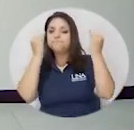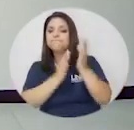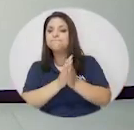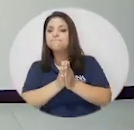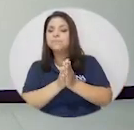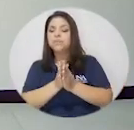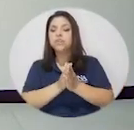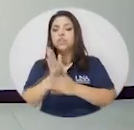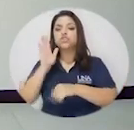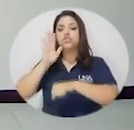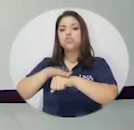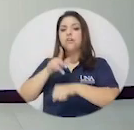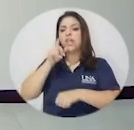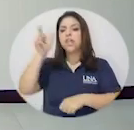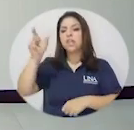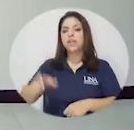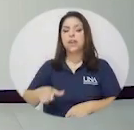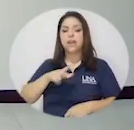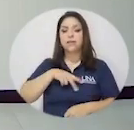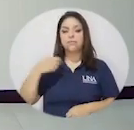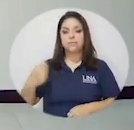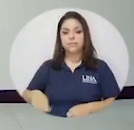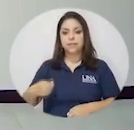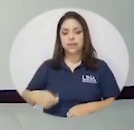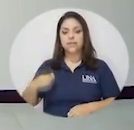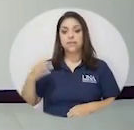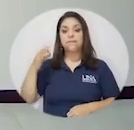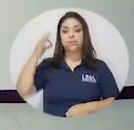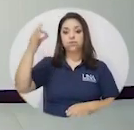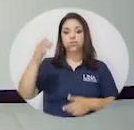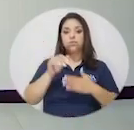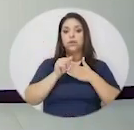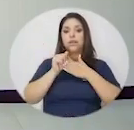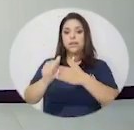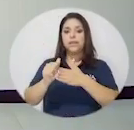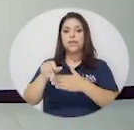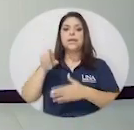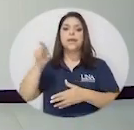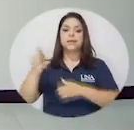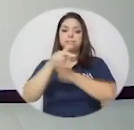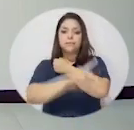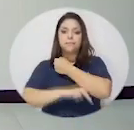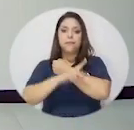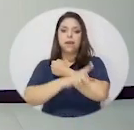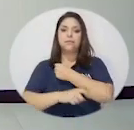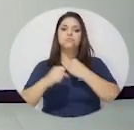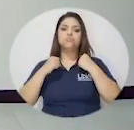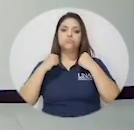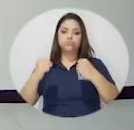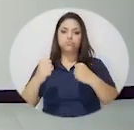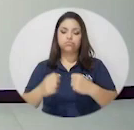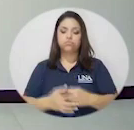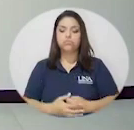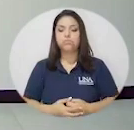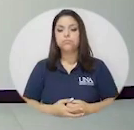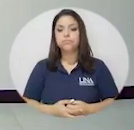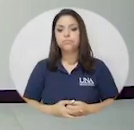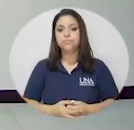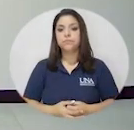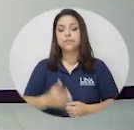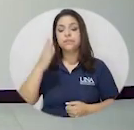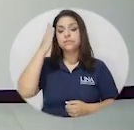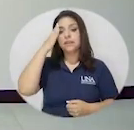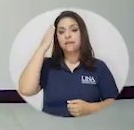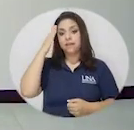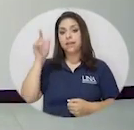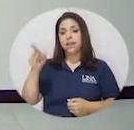que va a llevar el liderazgo de esta potencia global. Hay que recordar que, si bien es cierto, Estados Unidos es